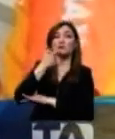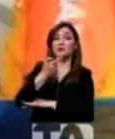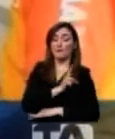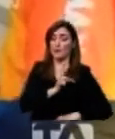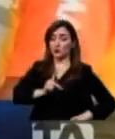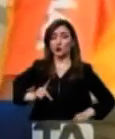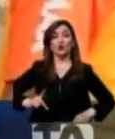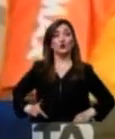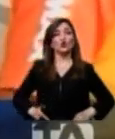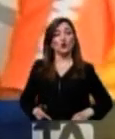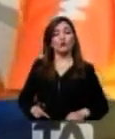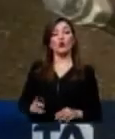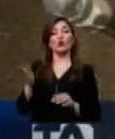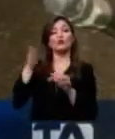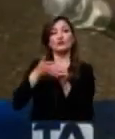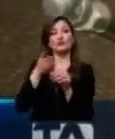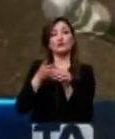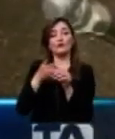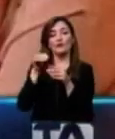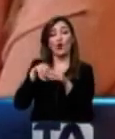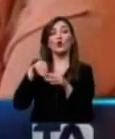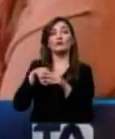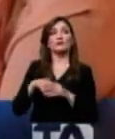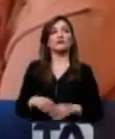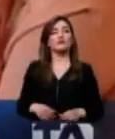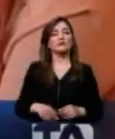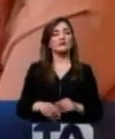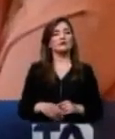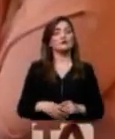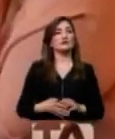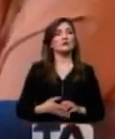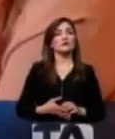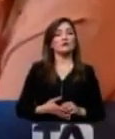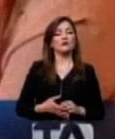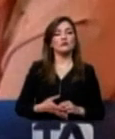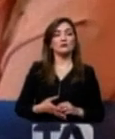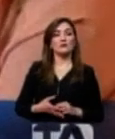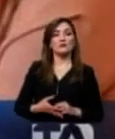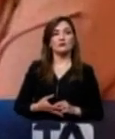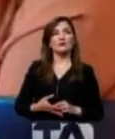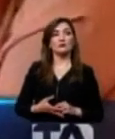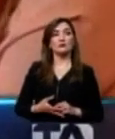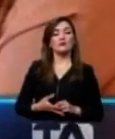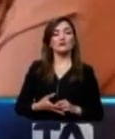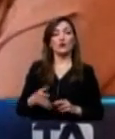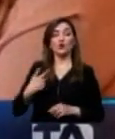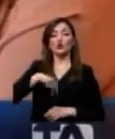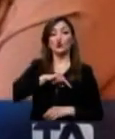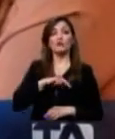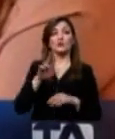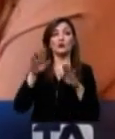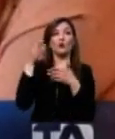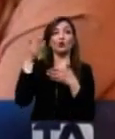personalmente de la focalización de los subsidios nosotros tenemos una presentación de lo que es la política industrial dentro de la política